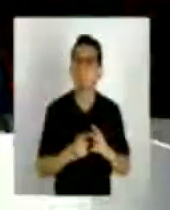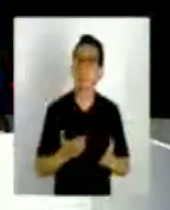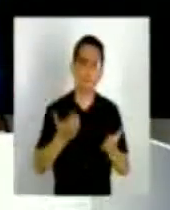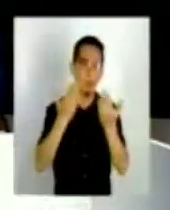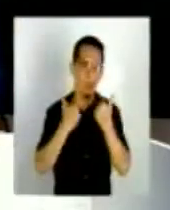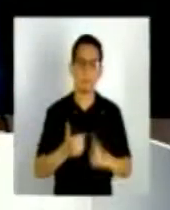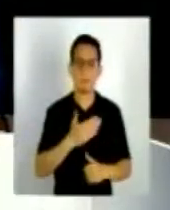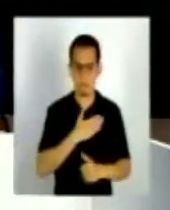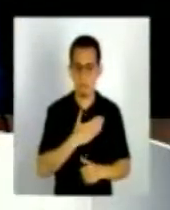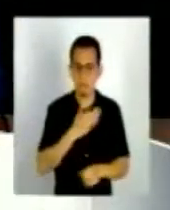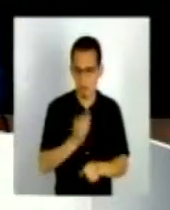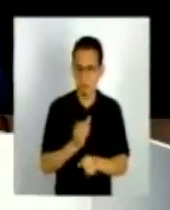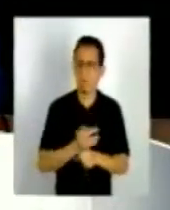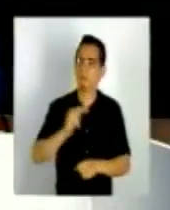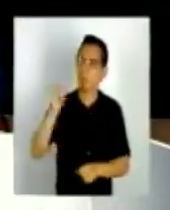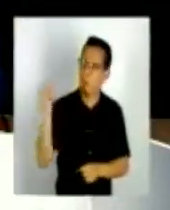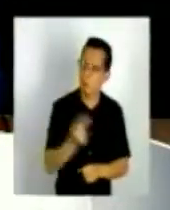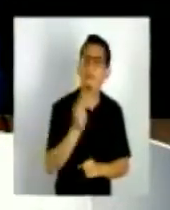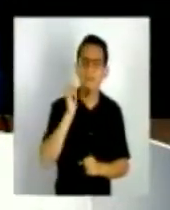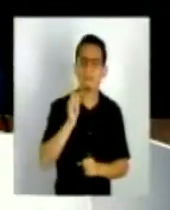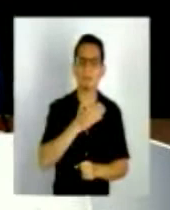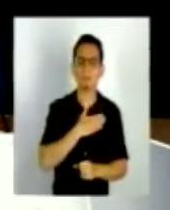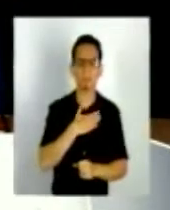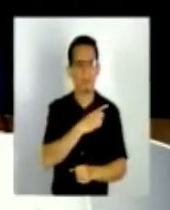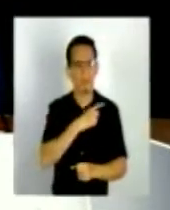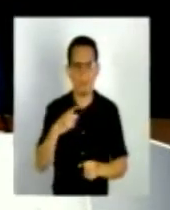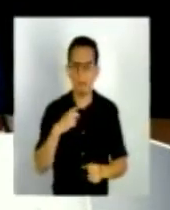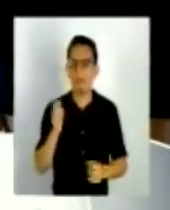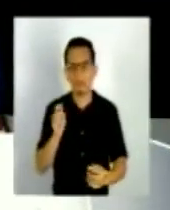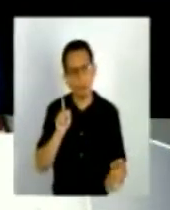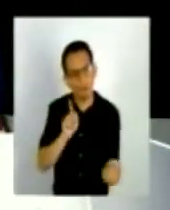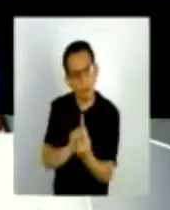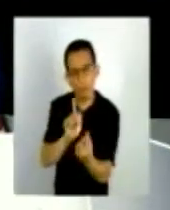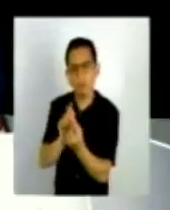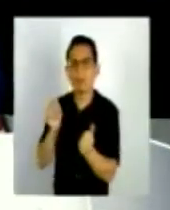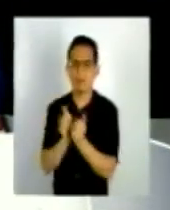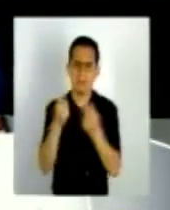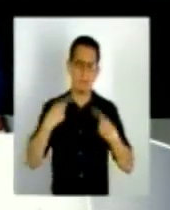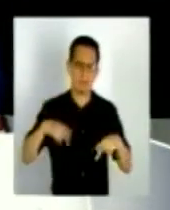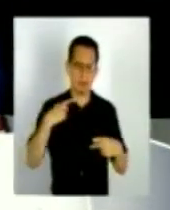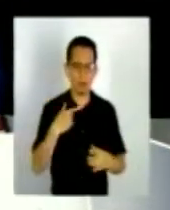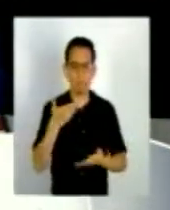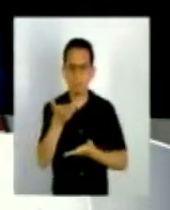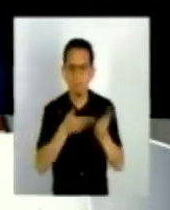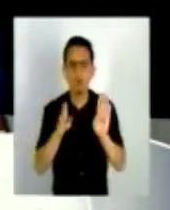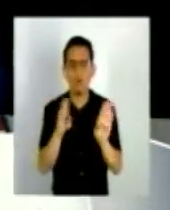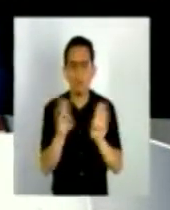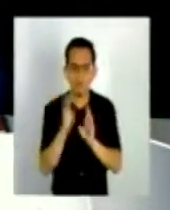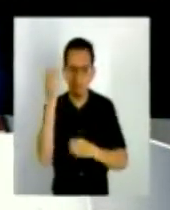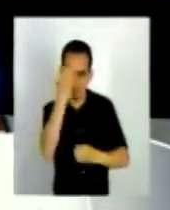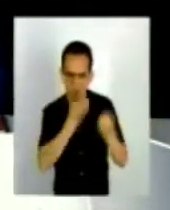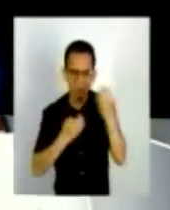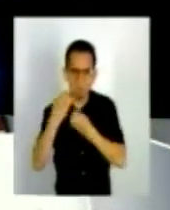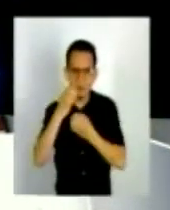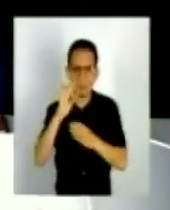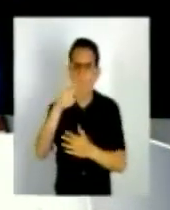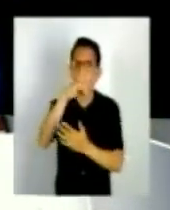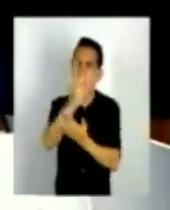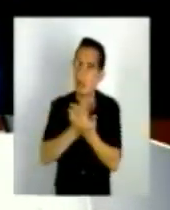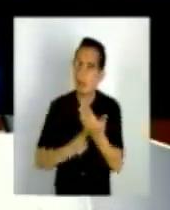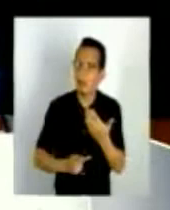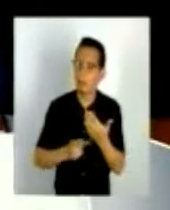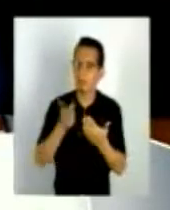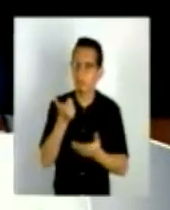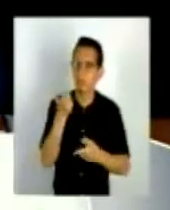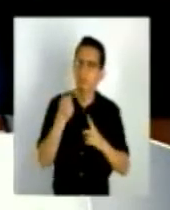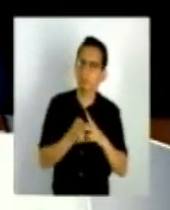Lo que nosotros necesitamos es mayor intervención de la comunidad en la planeación, la evaluación y la vigilancia del ejercicio